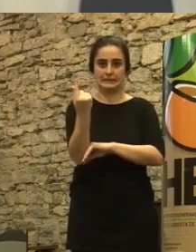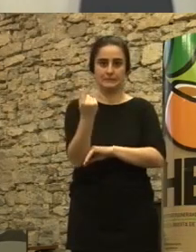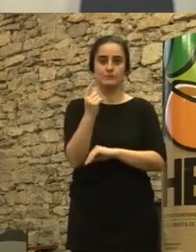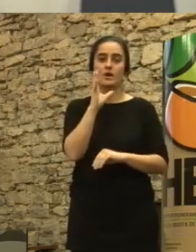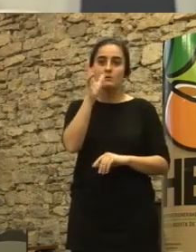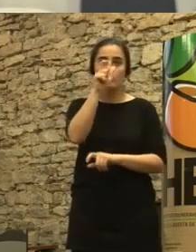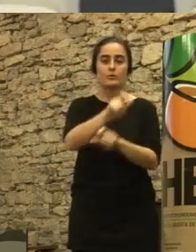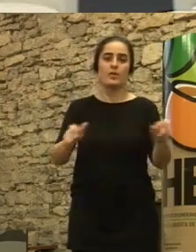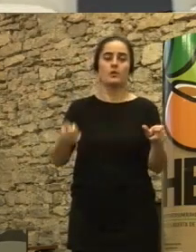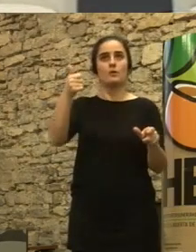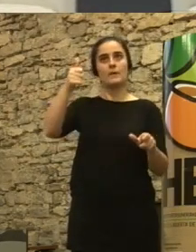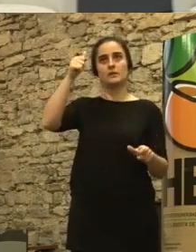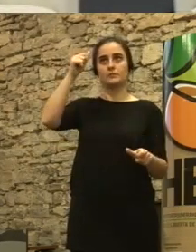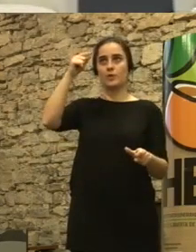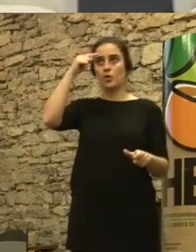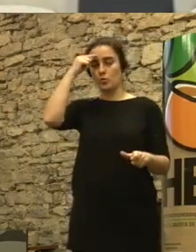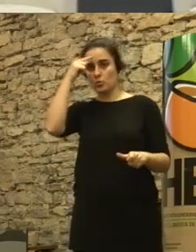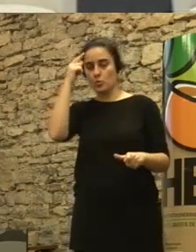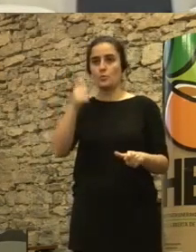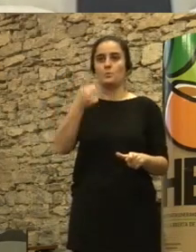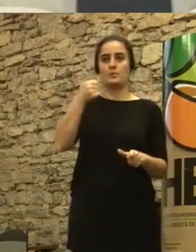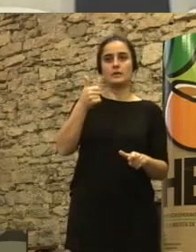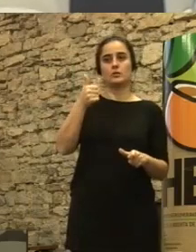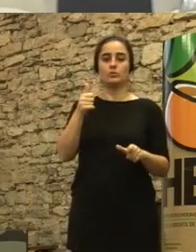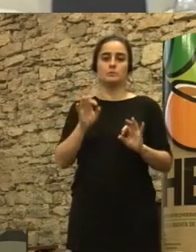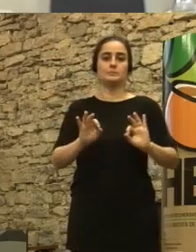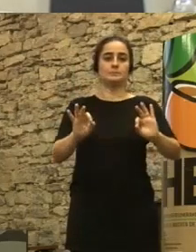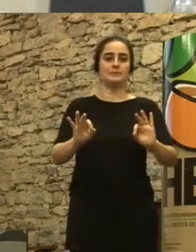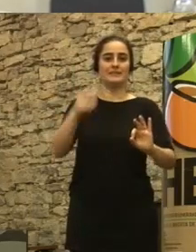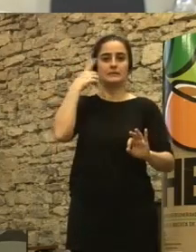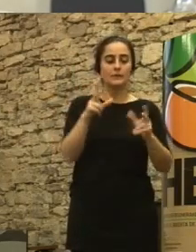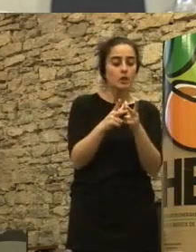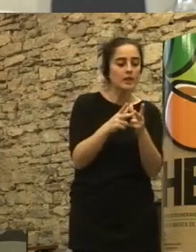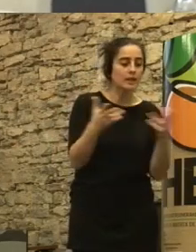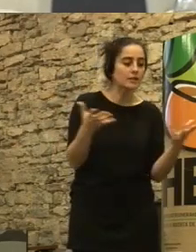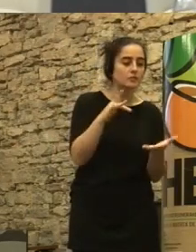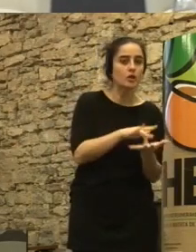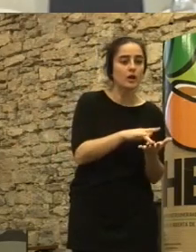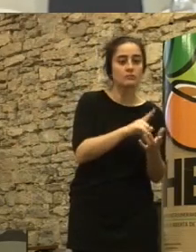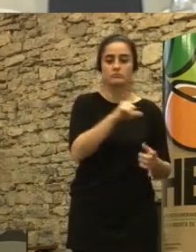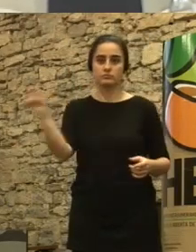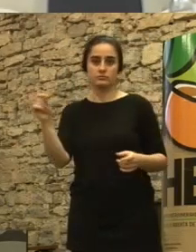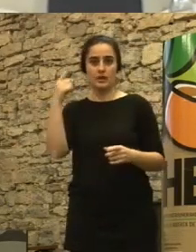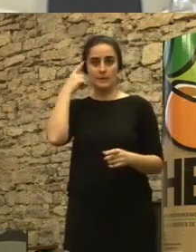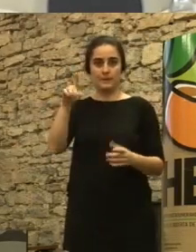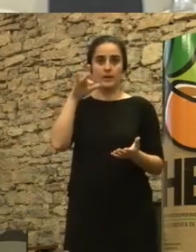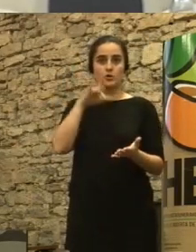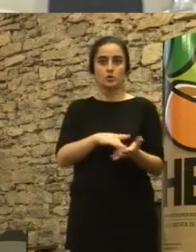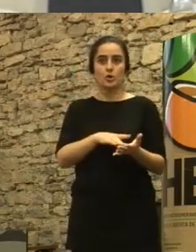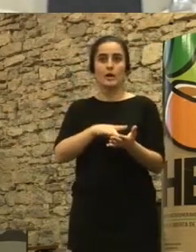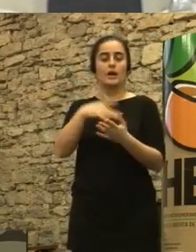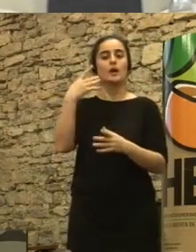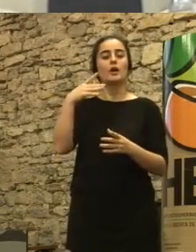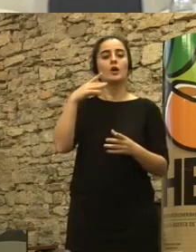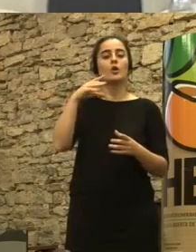un poquito más sofisticado y que quiere y se entiende de lo que pasa en la sociedad, se va. Sabéis que los rumanos de la clase media han abandonado masivamente su